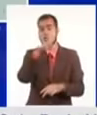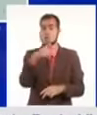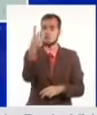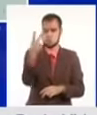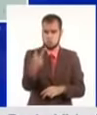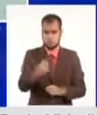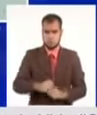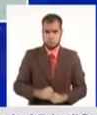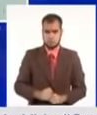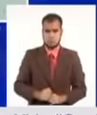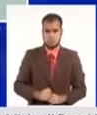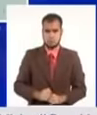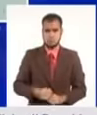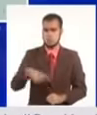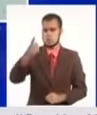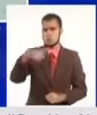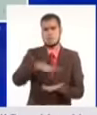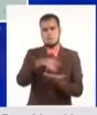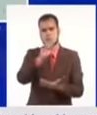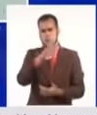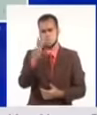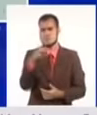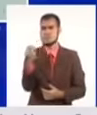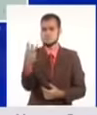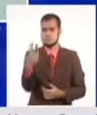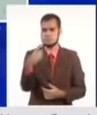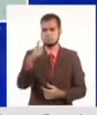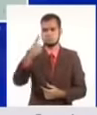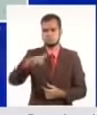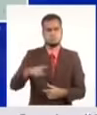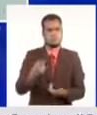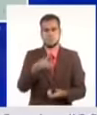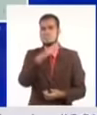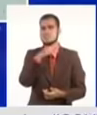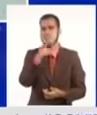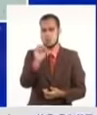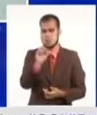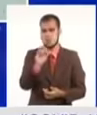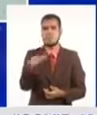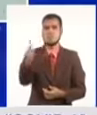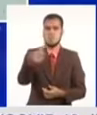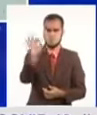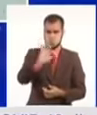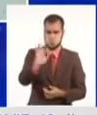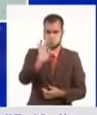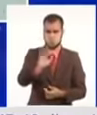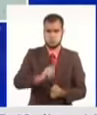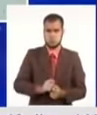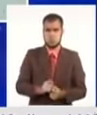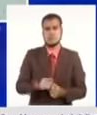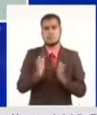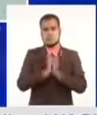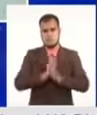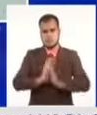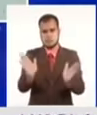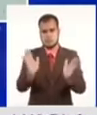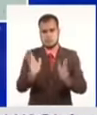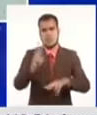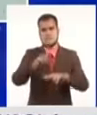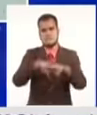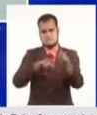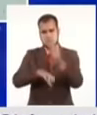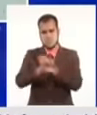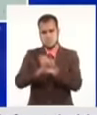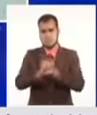uno, Plaza de la Revolución con 3, Cerro, 10 de octubre, San Miguel del Padrón y Habana del